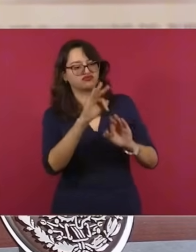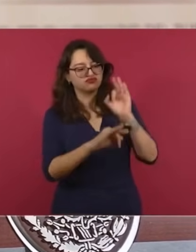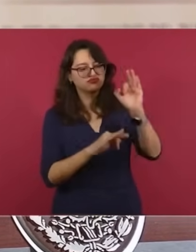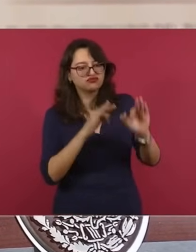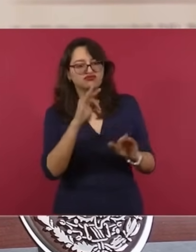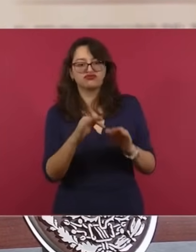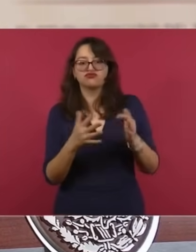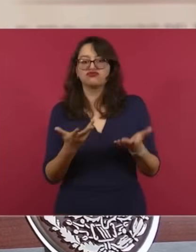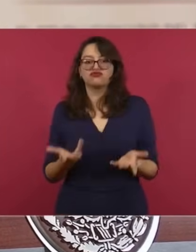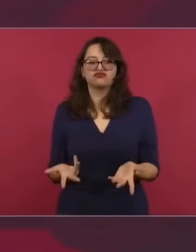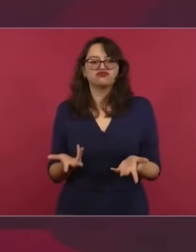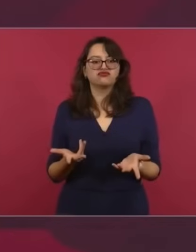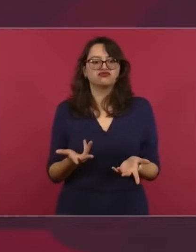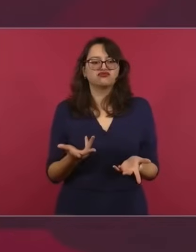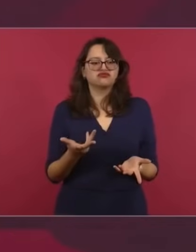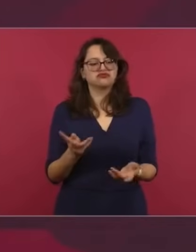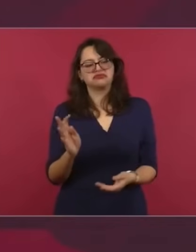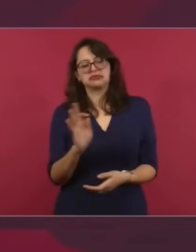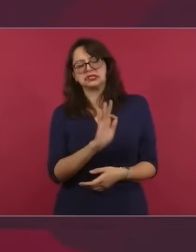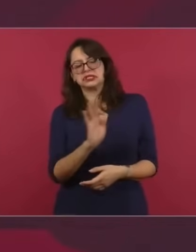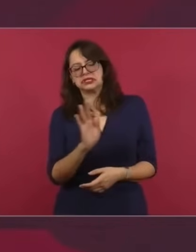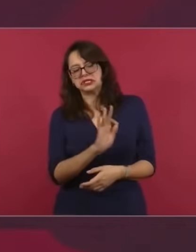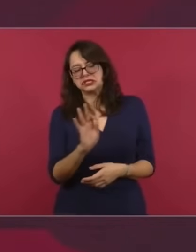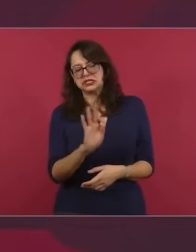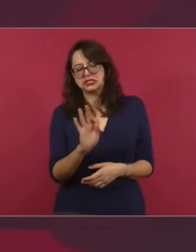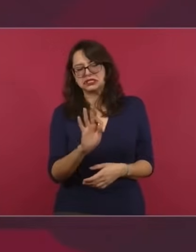ya en